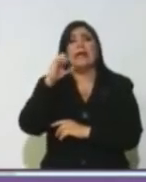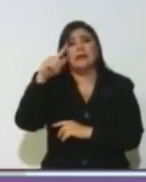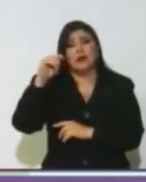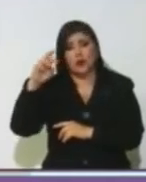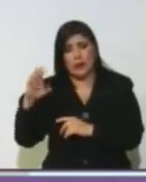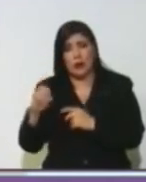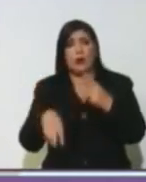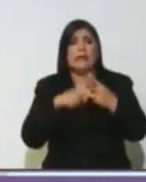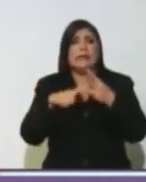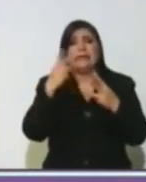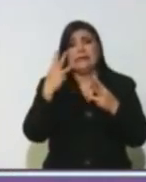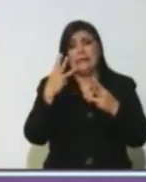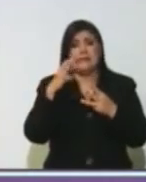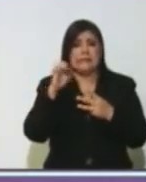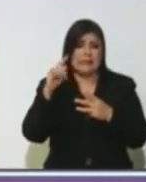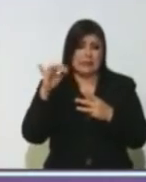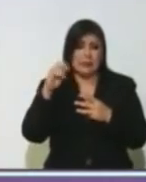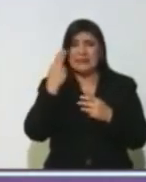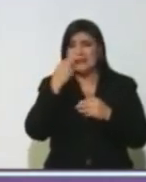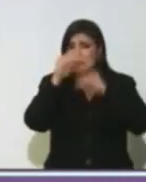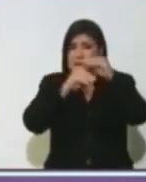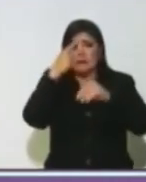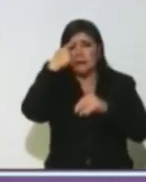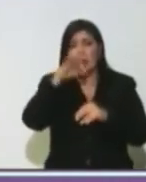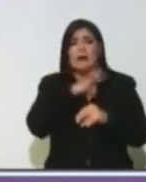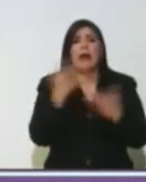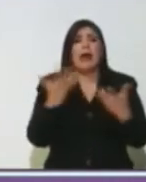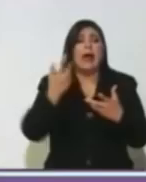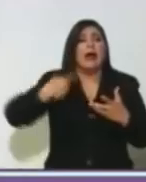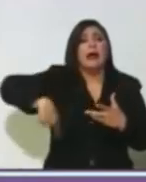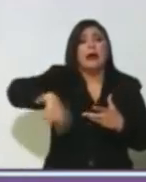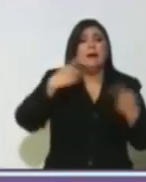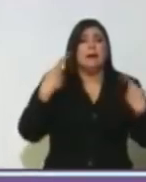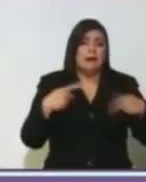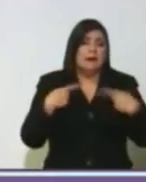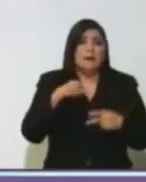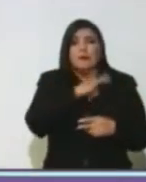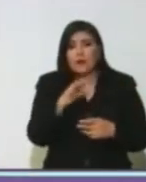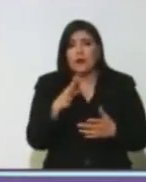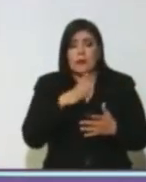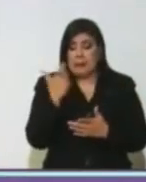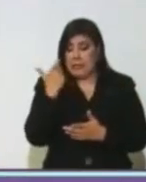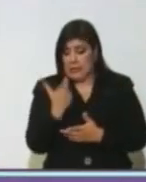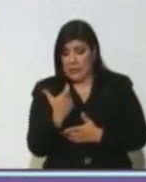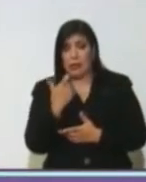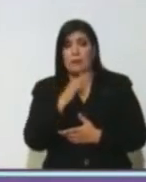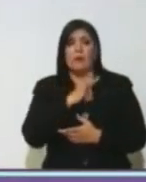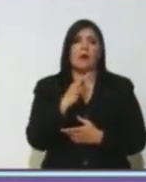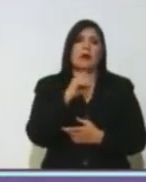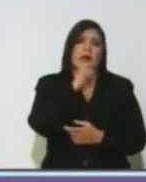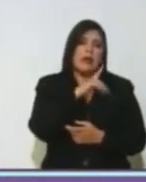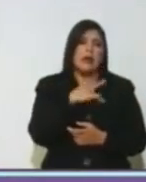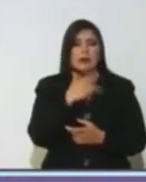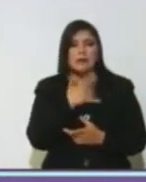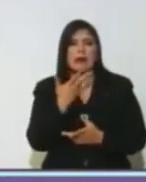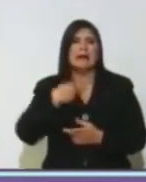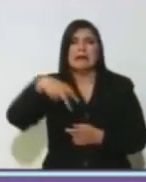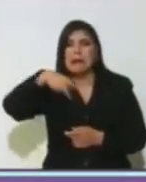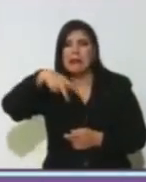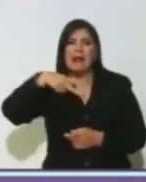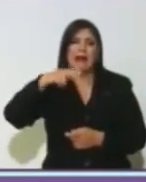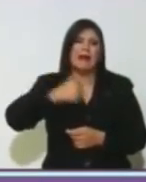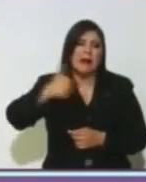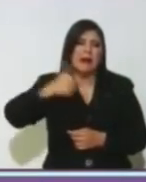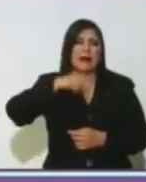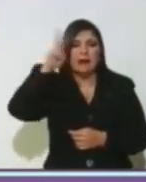porque tenemos que generar las condiciones para que la gente pueda optar tanto económicamente por desgaste etcétera que